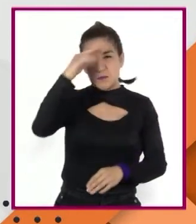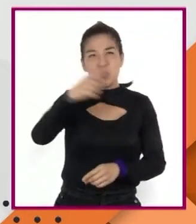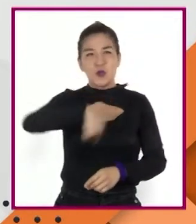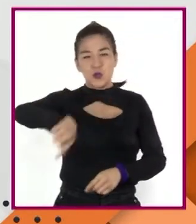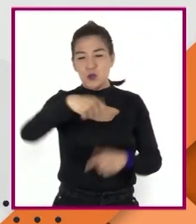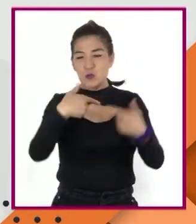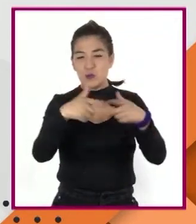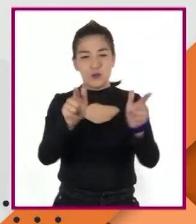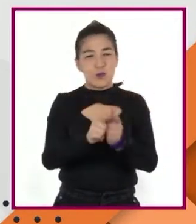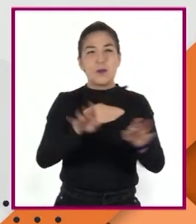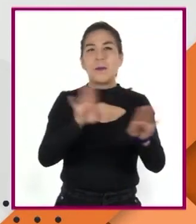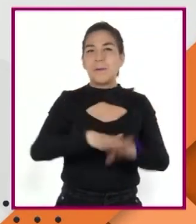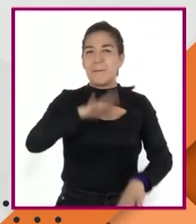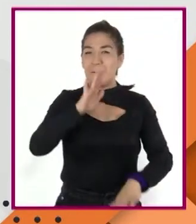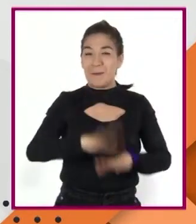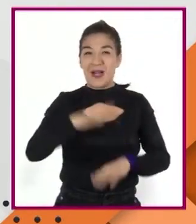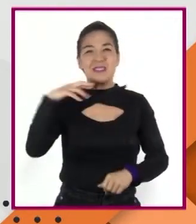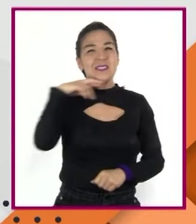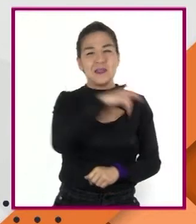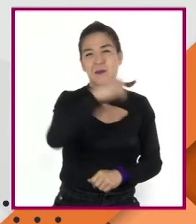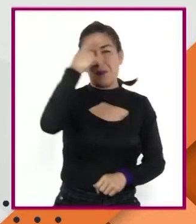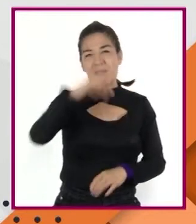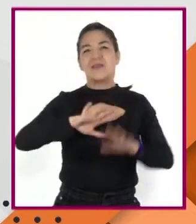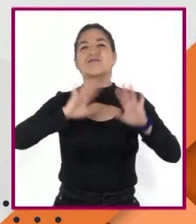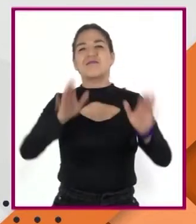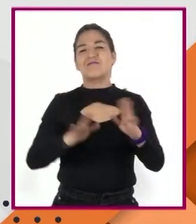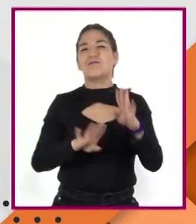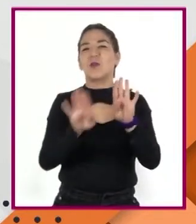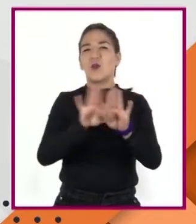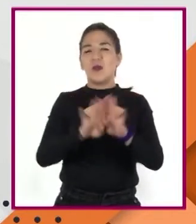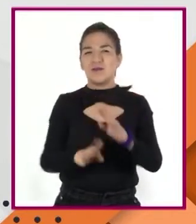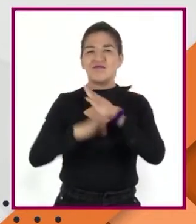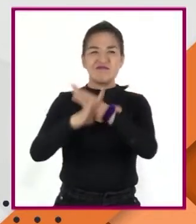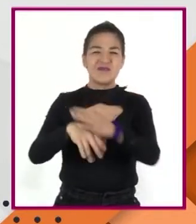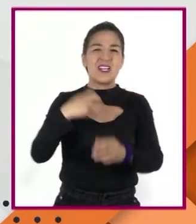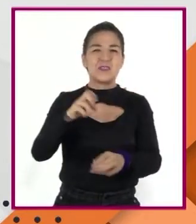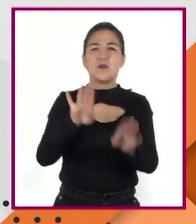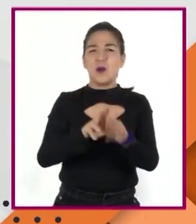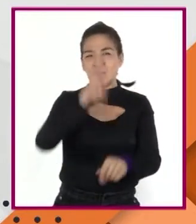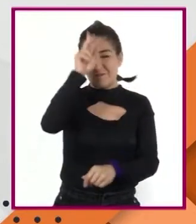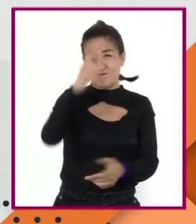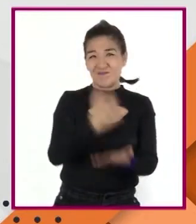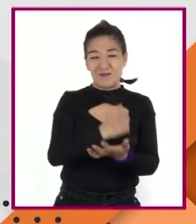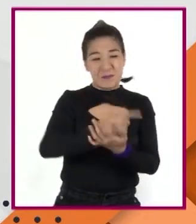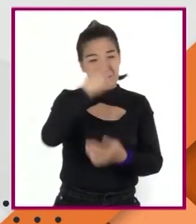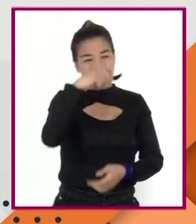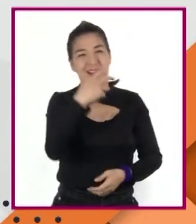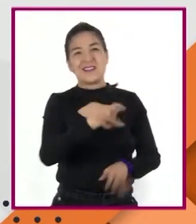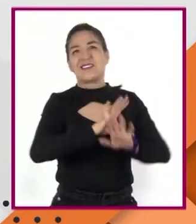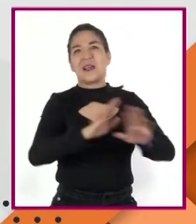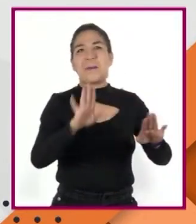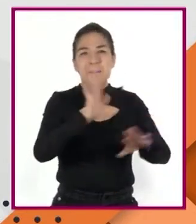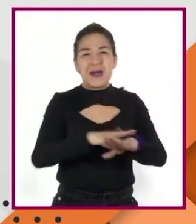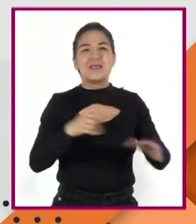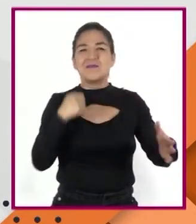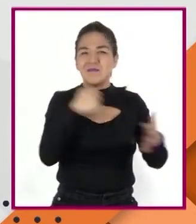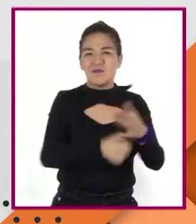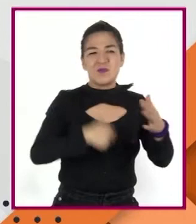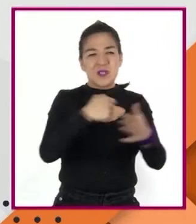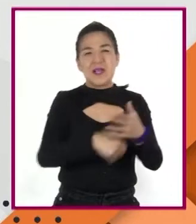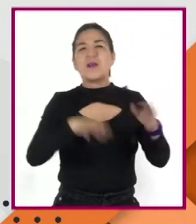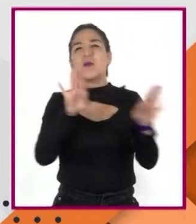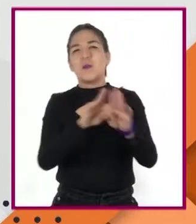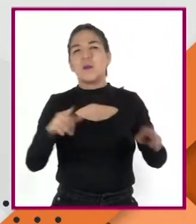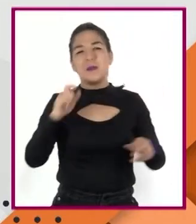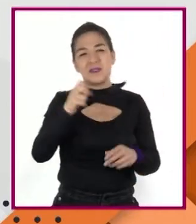colectivas eficaces para prevenir y eliminar amenazas a la paz y para suprimir actos de agresión u